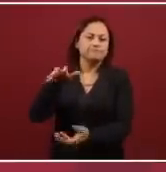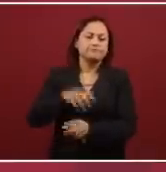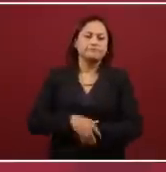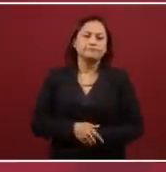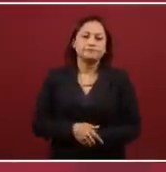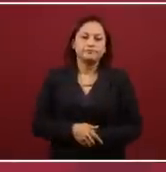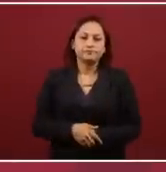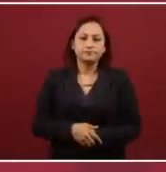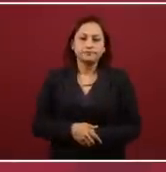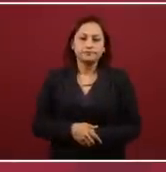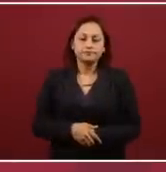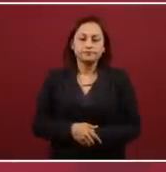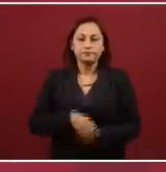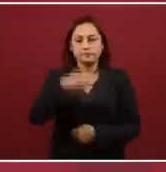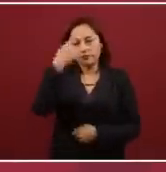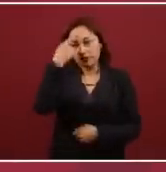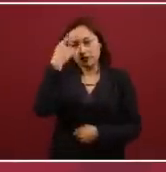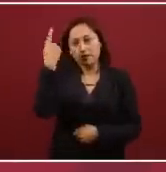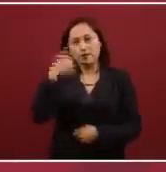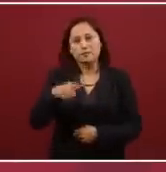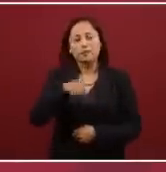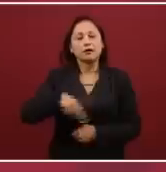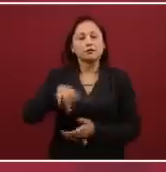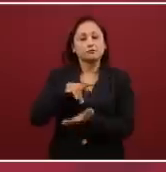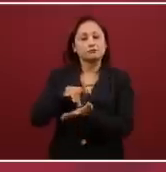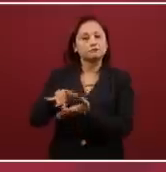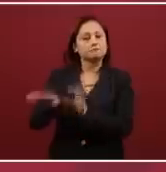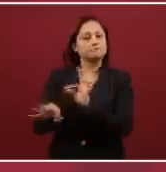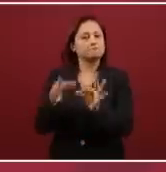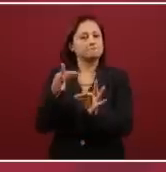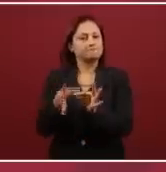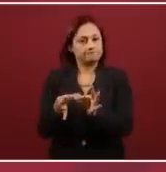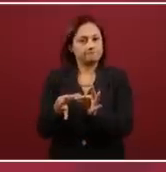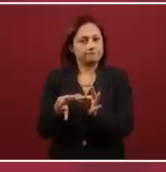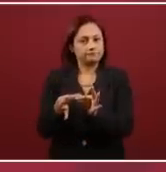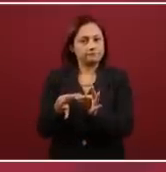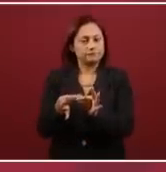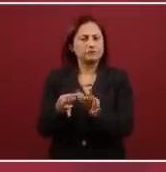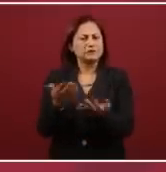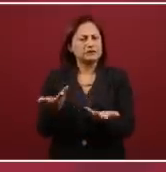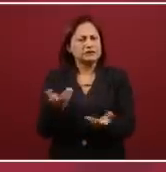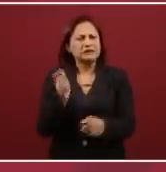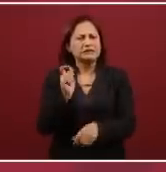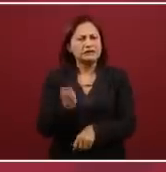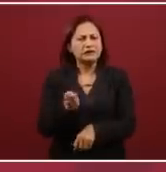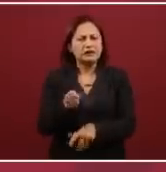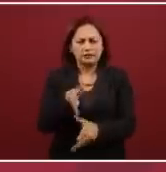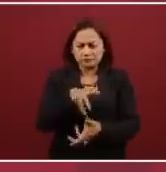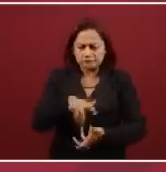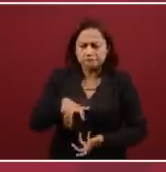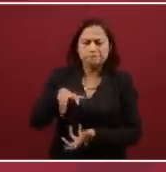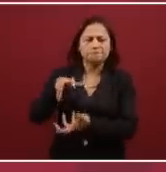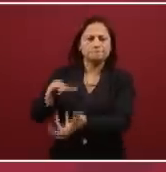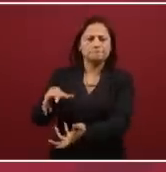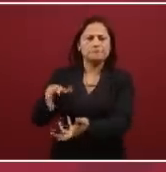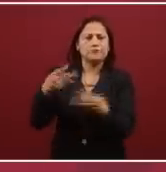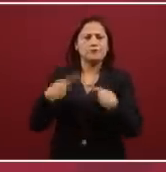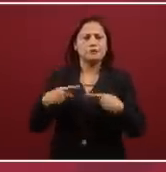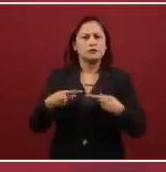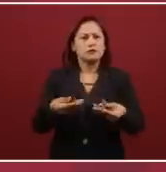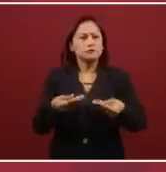haciendo efectivo el apoyo, es decir, que le llegue a la gente, porque no llegaba.